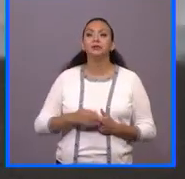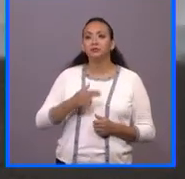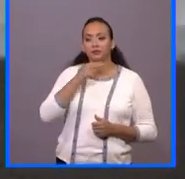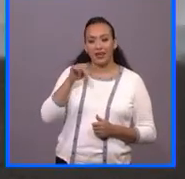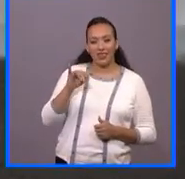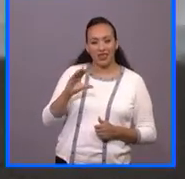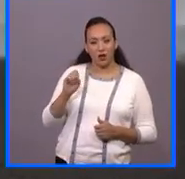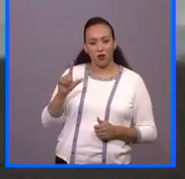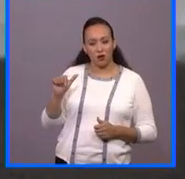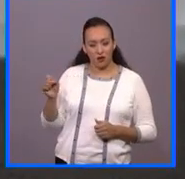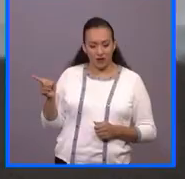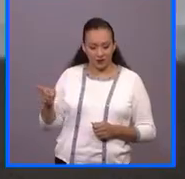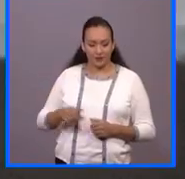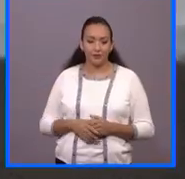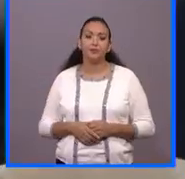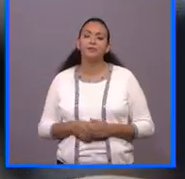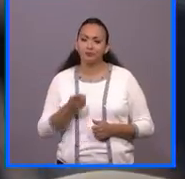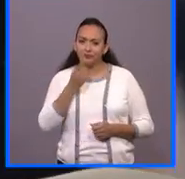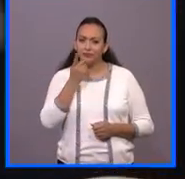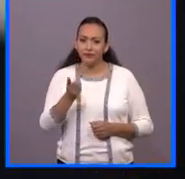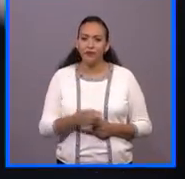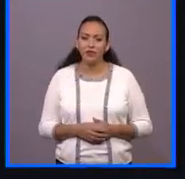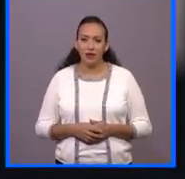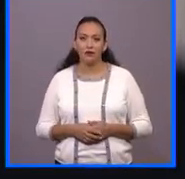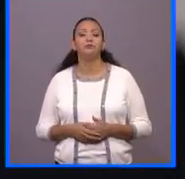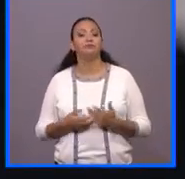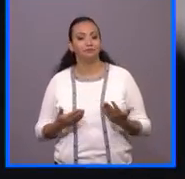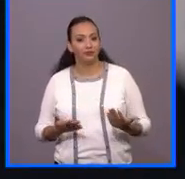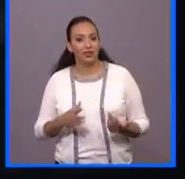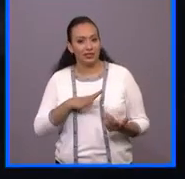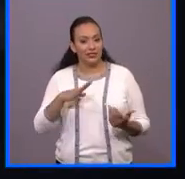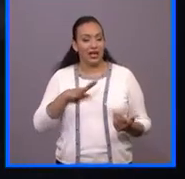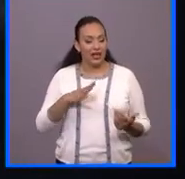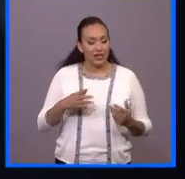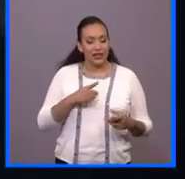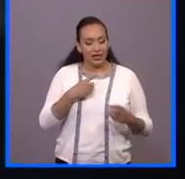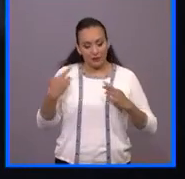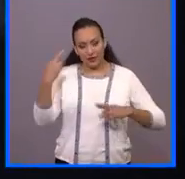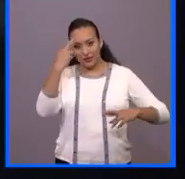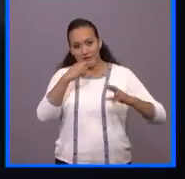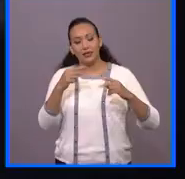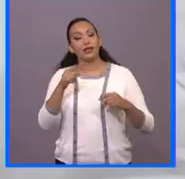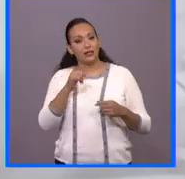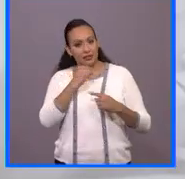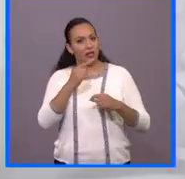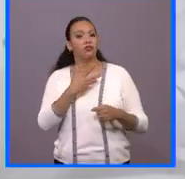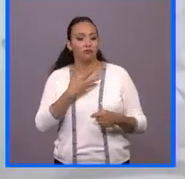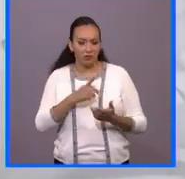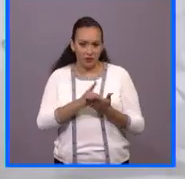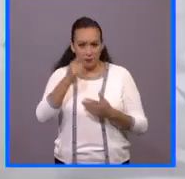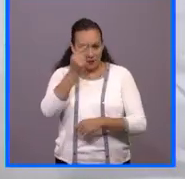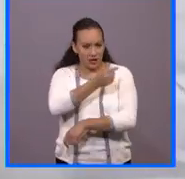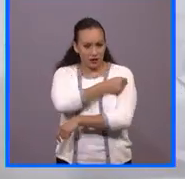Espejo, del Centro de Estudios Constitucionales, mencionó el enfoque en distintas cortes sobre el acceso a la vacunación, la protección